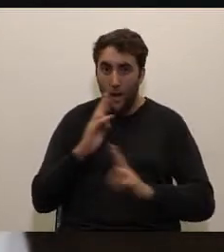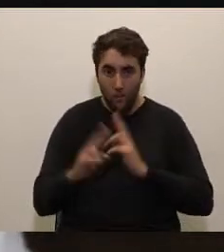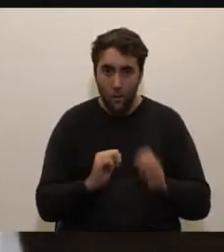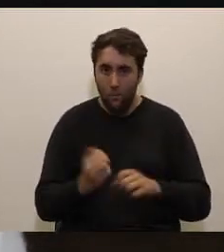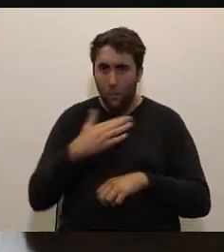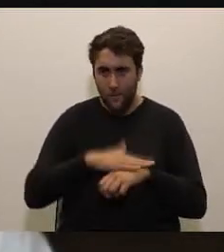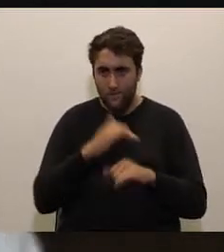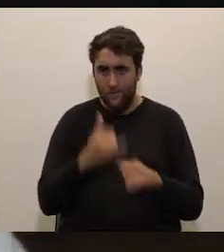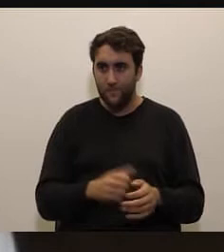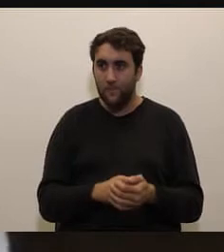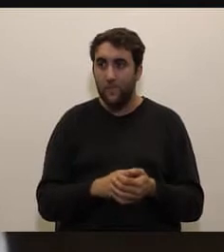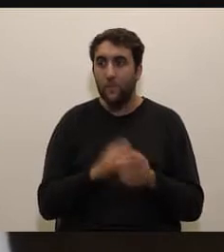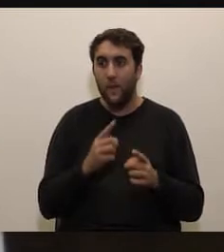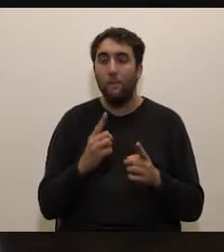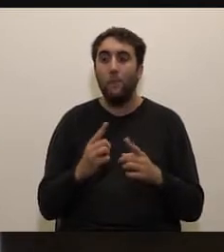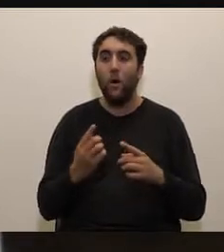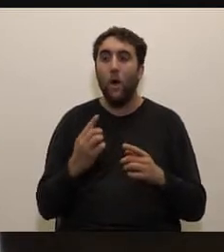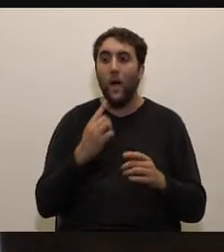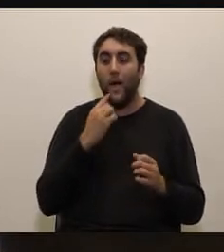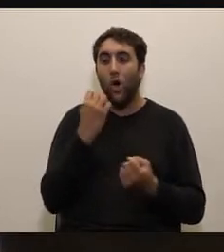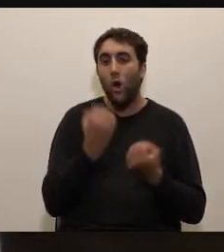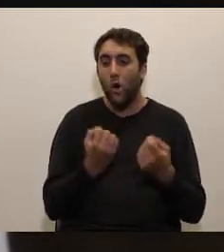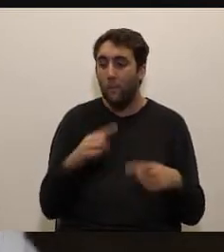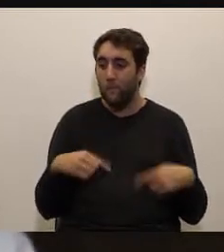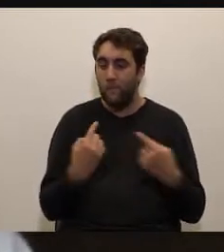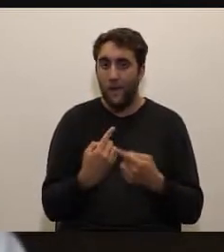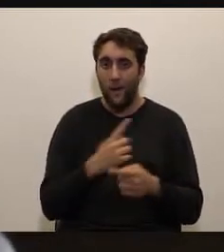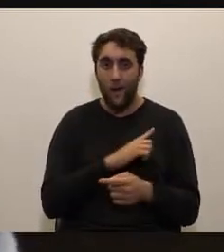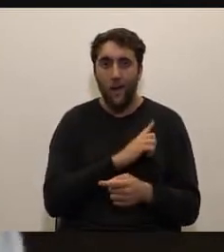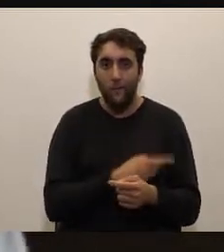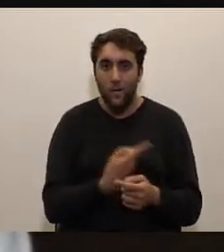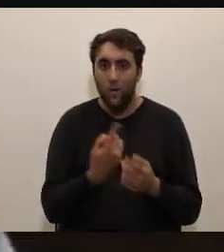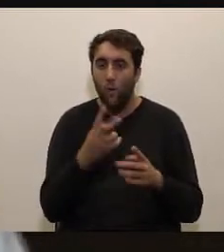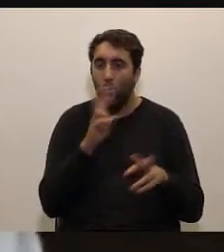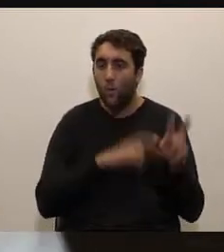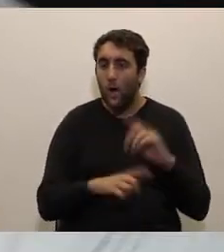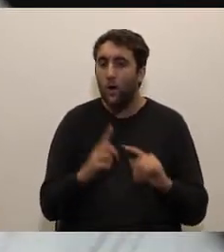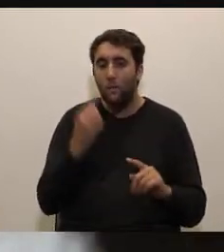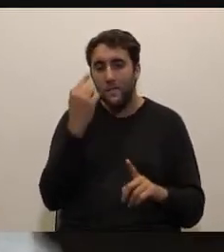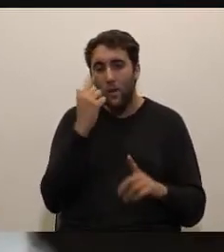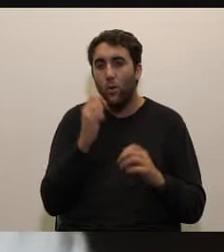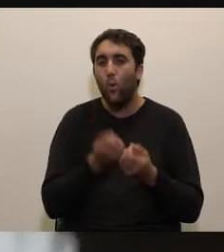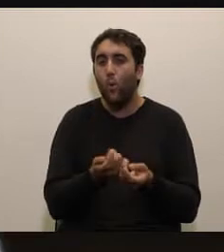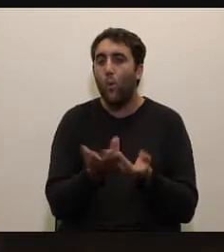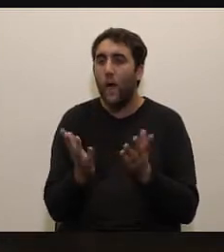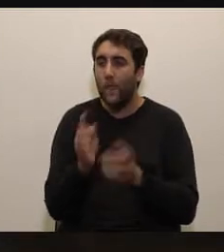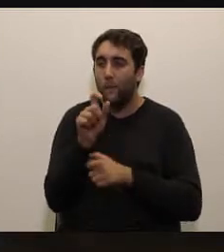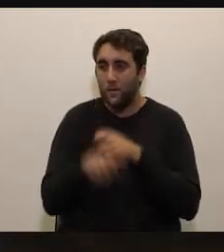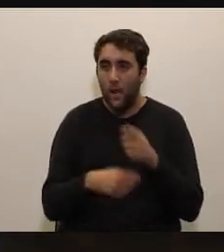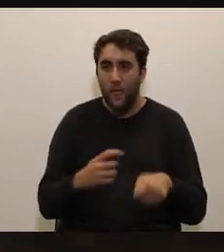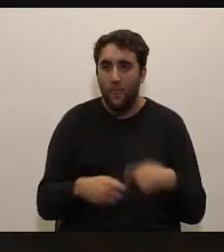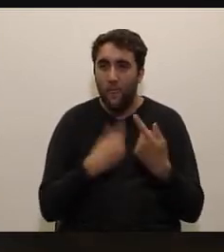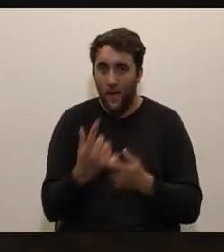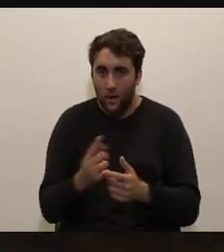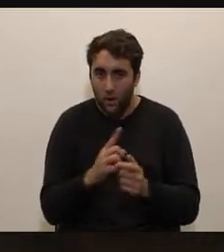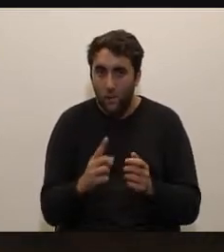tiene también que ver con la economía de los esfuerzos, esa multiplicación. No solamente a cuánta gente podemos llegar o de qué tanto impacto podemos lograr, porque